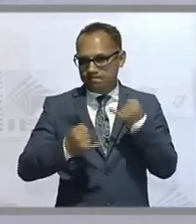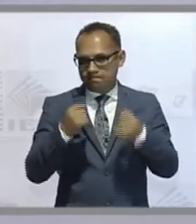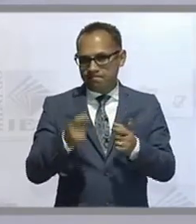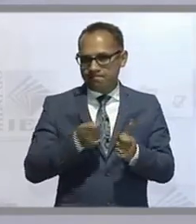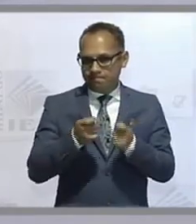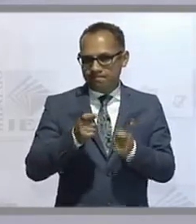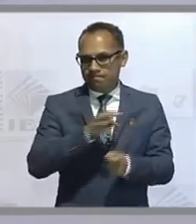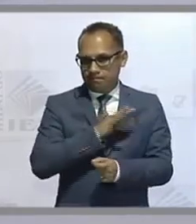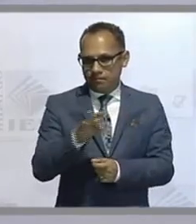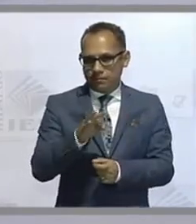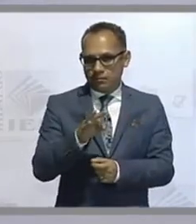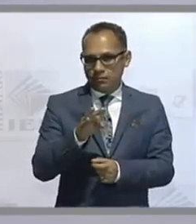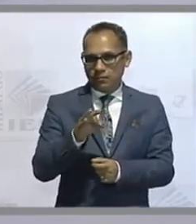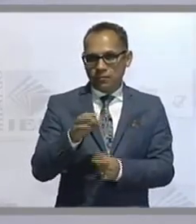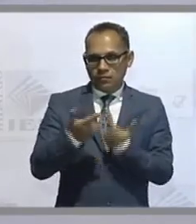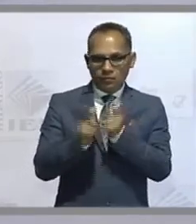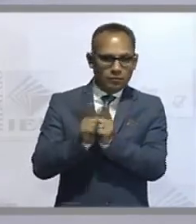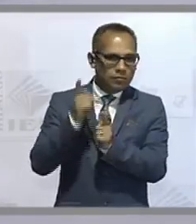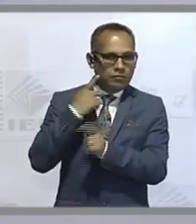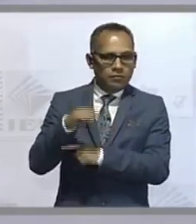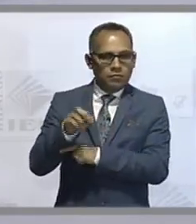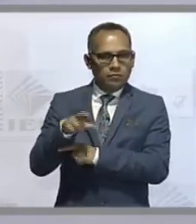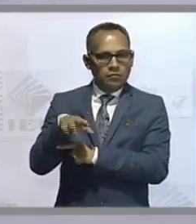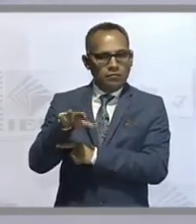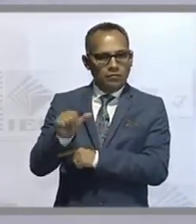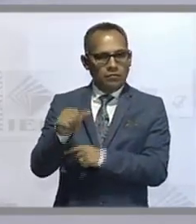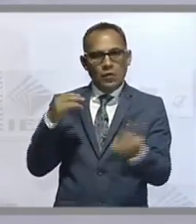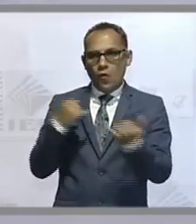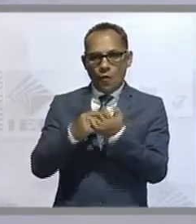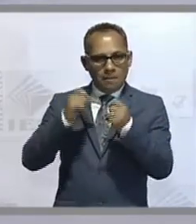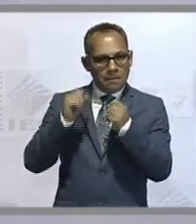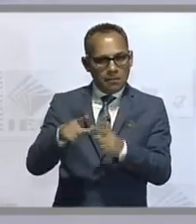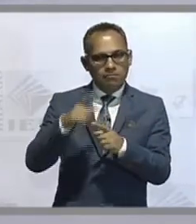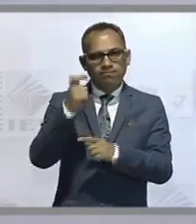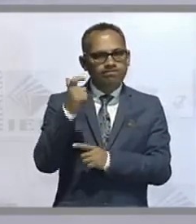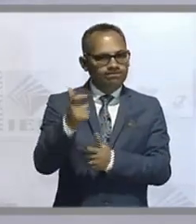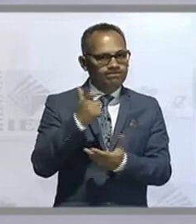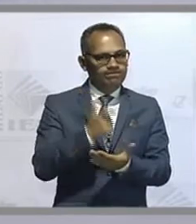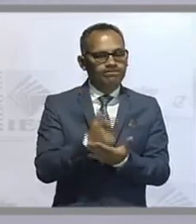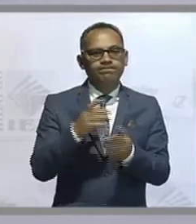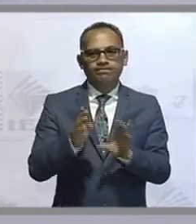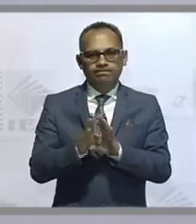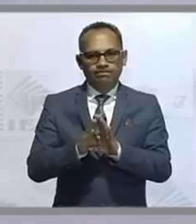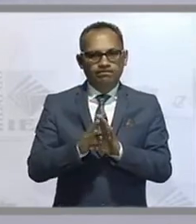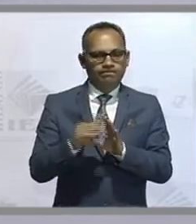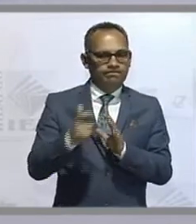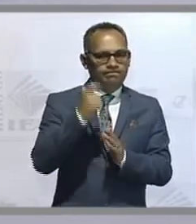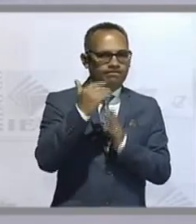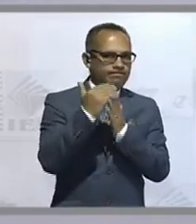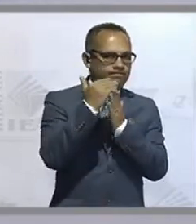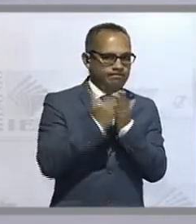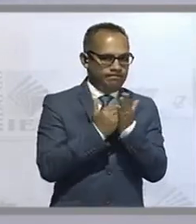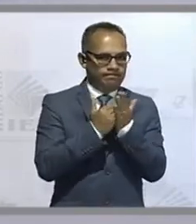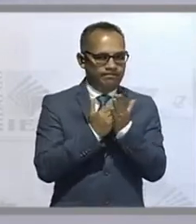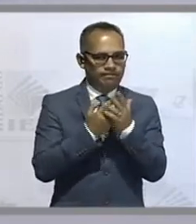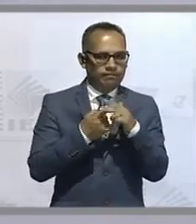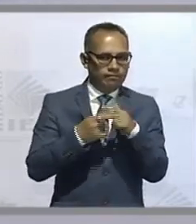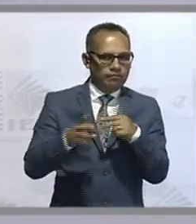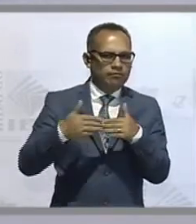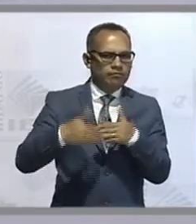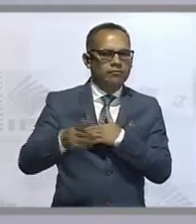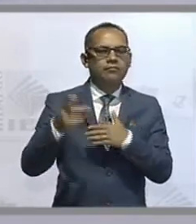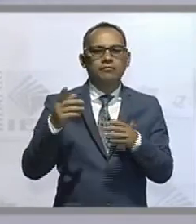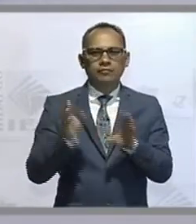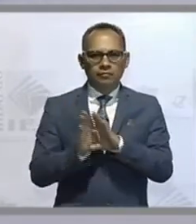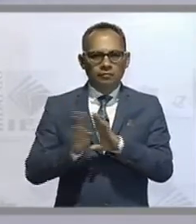reducir el sueldo de todos los funcionarios de primer nivel iniciando por el gobernador del estado esos